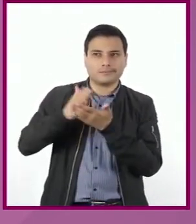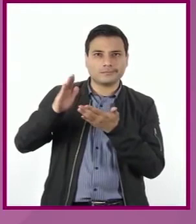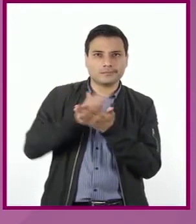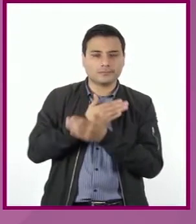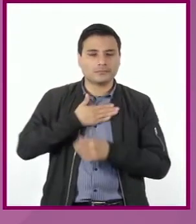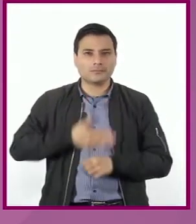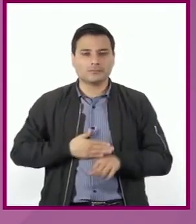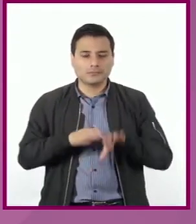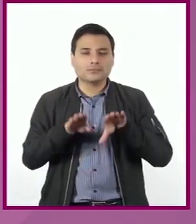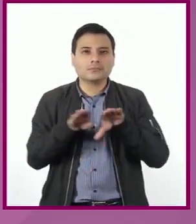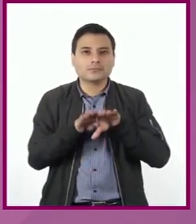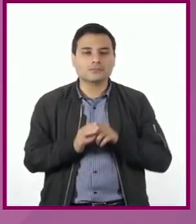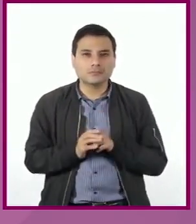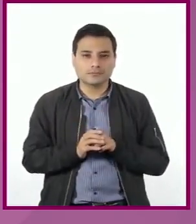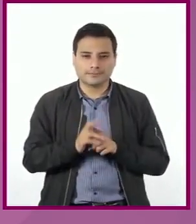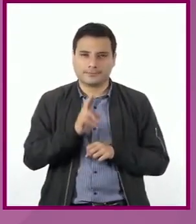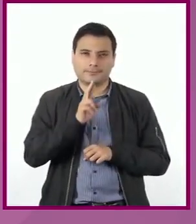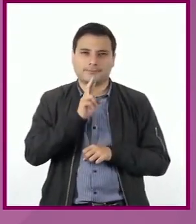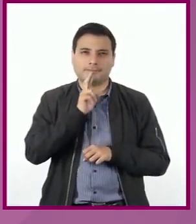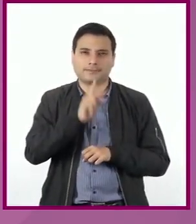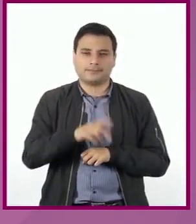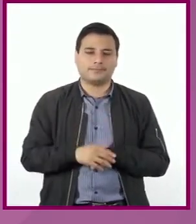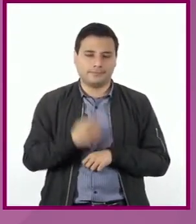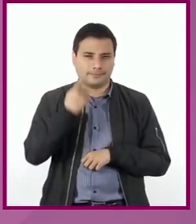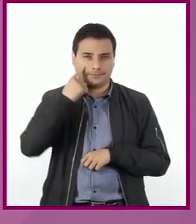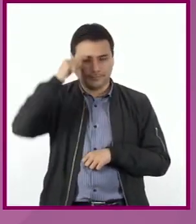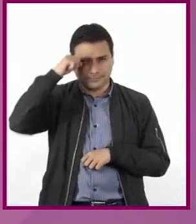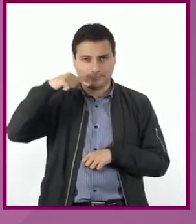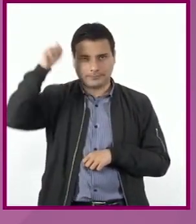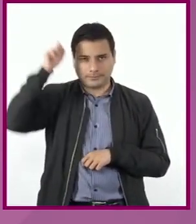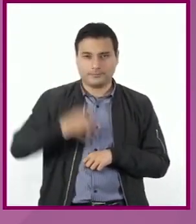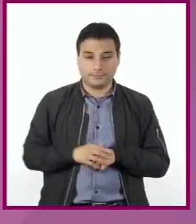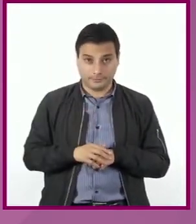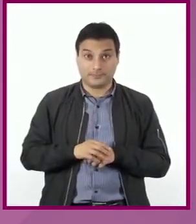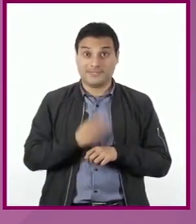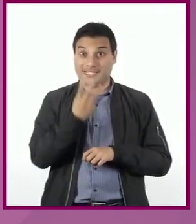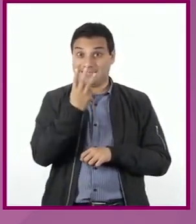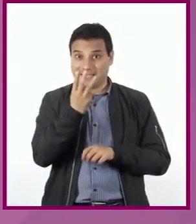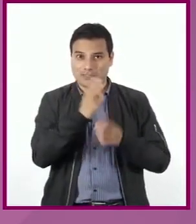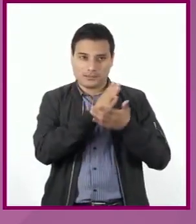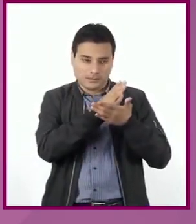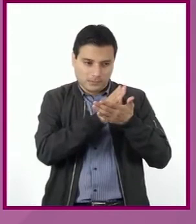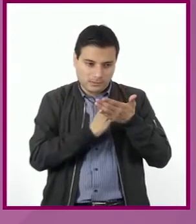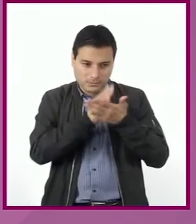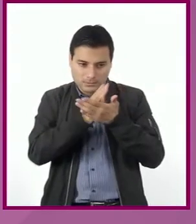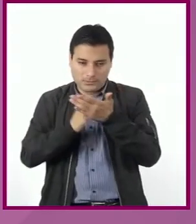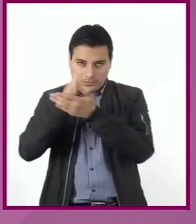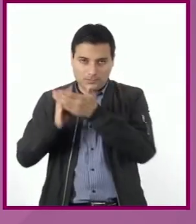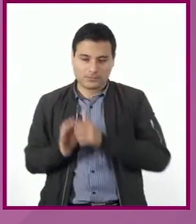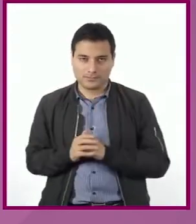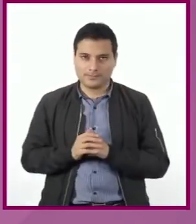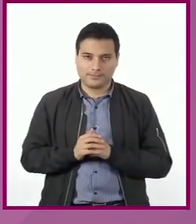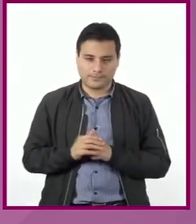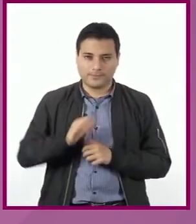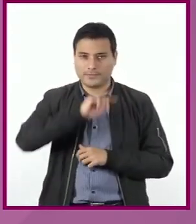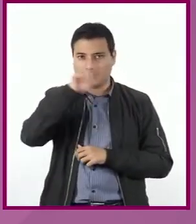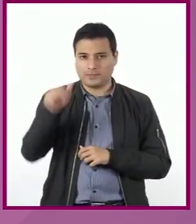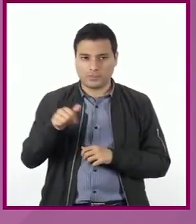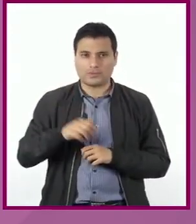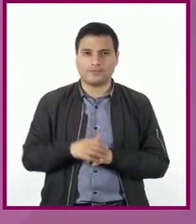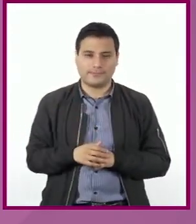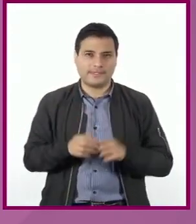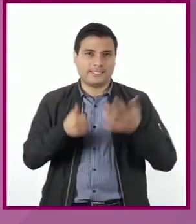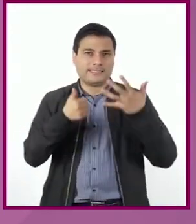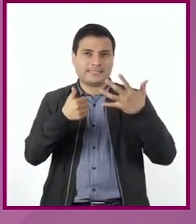más sencilla es dividir cada rebanada a la mitad o en medios, pues somos 2 personas, lo que genera